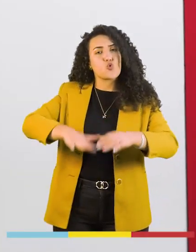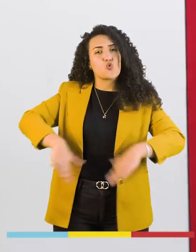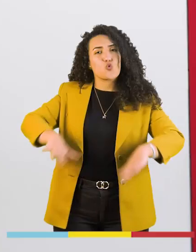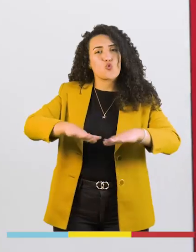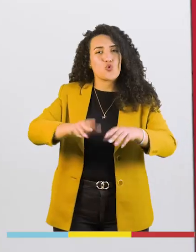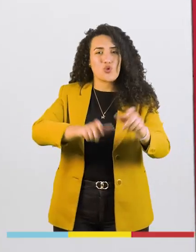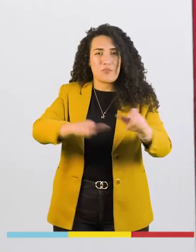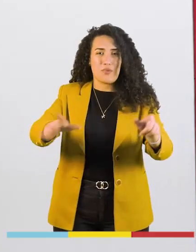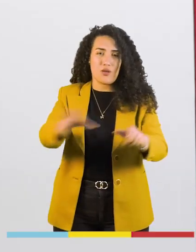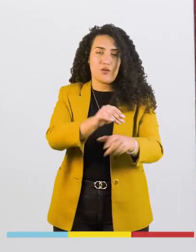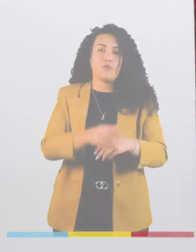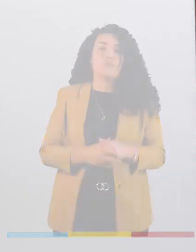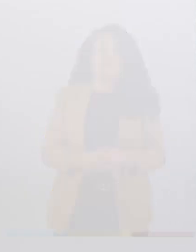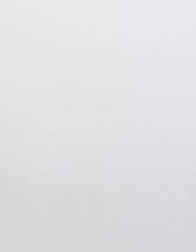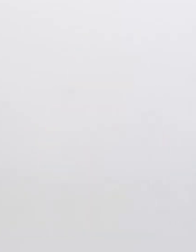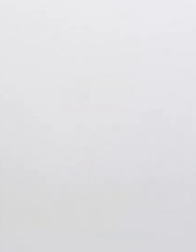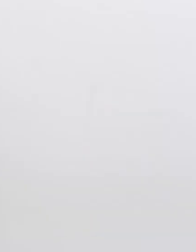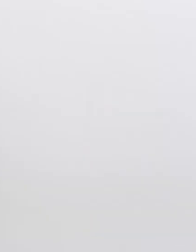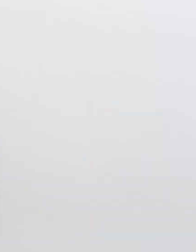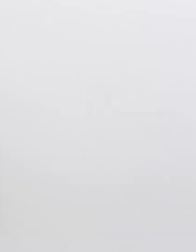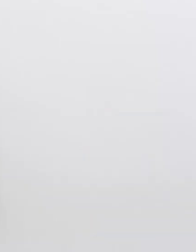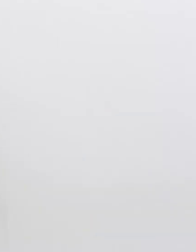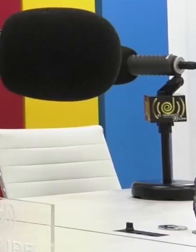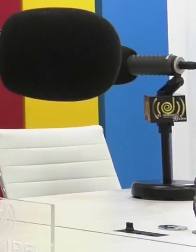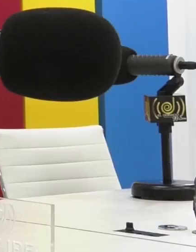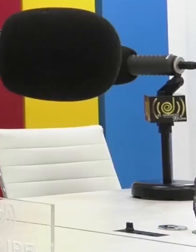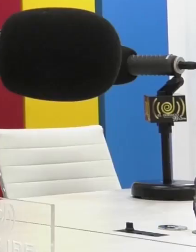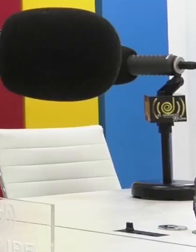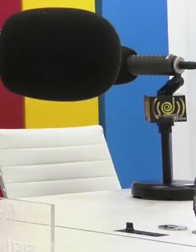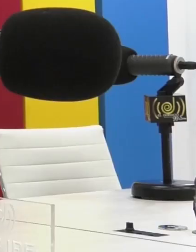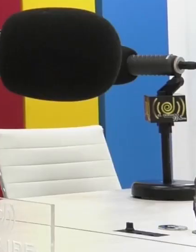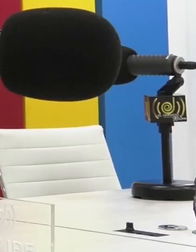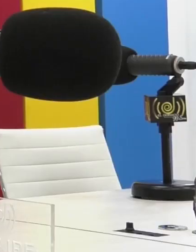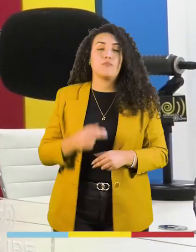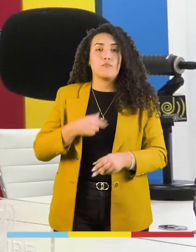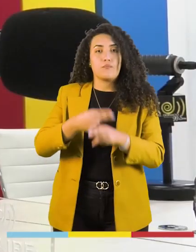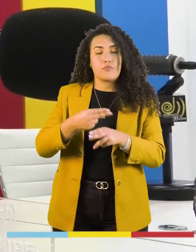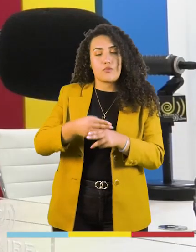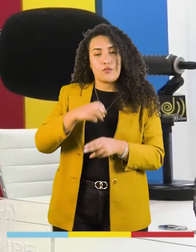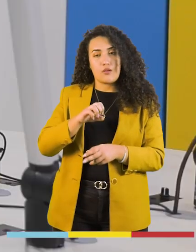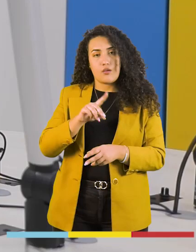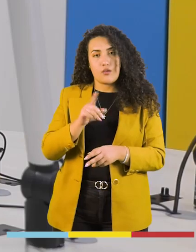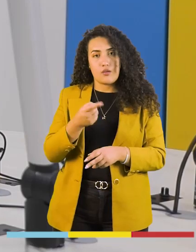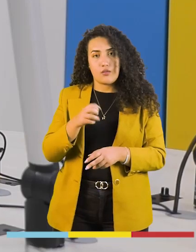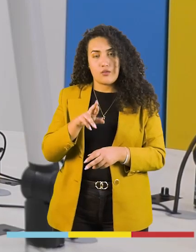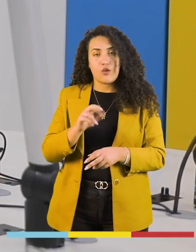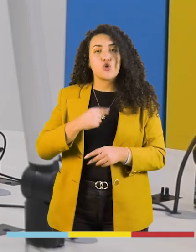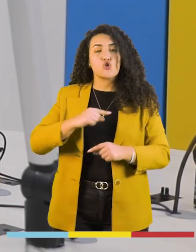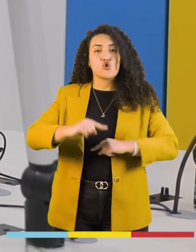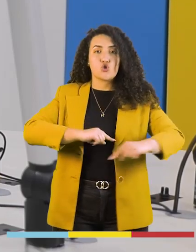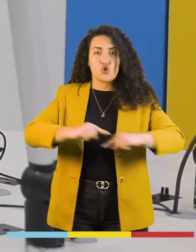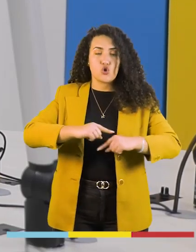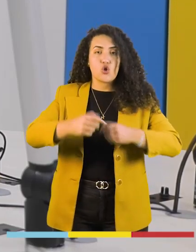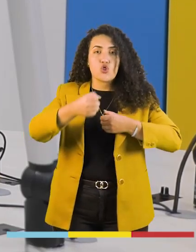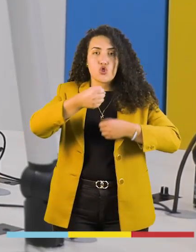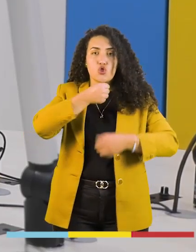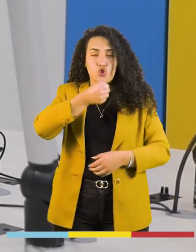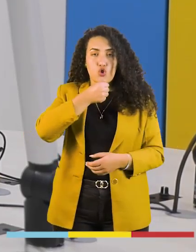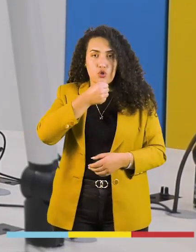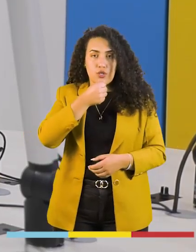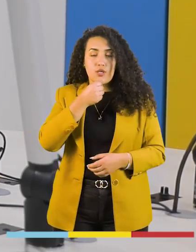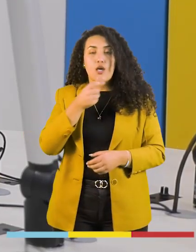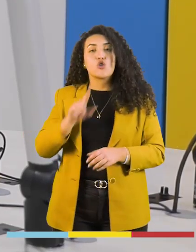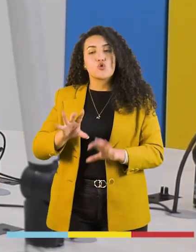Vamos, acompáñenme a conocer este mágico lugar. Mi nombre es Edgar Julio Montenegro, soy coordinador de noticias de El